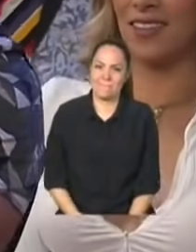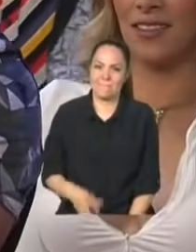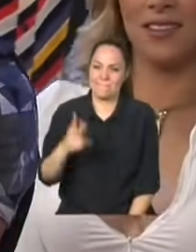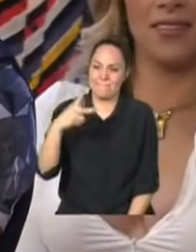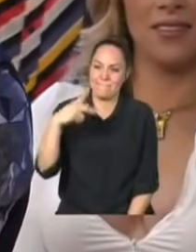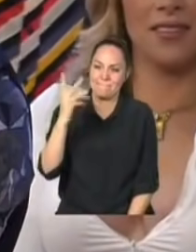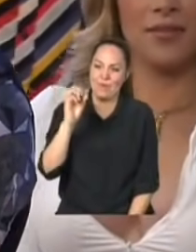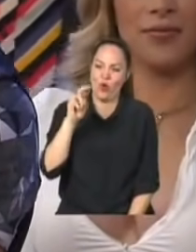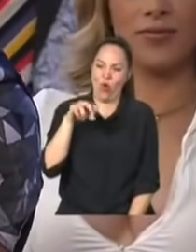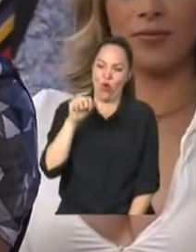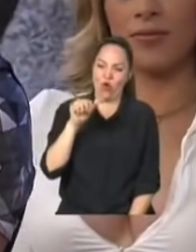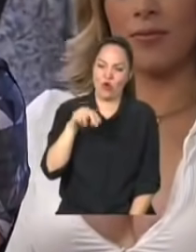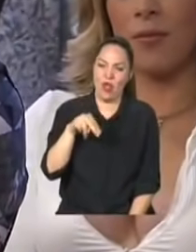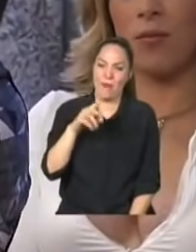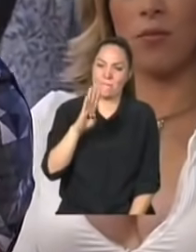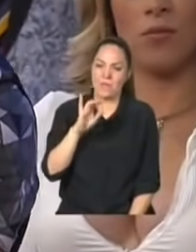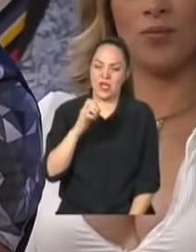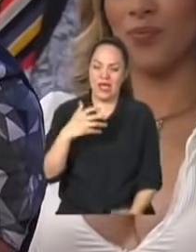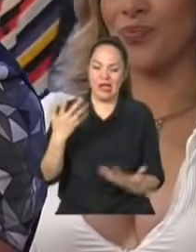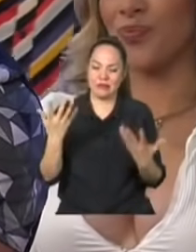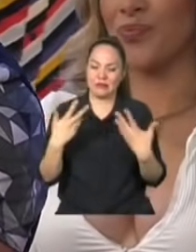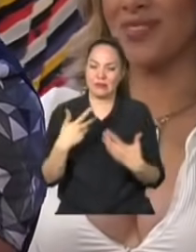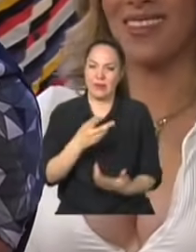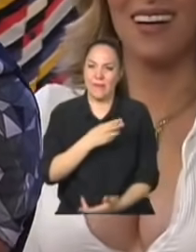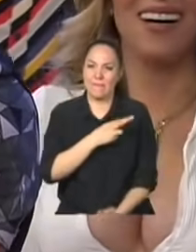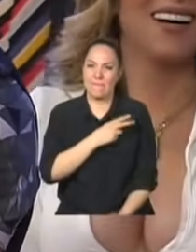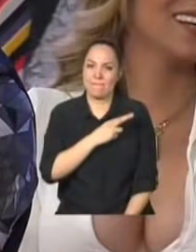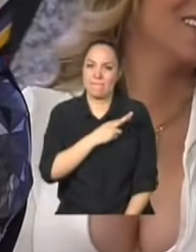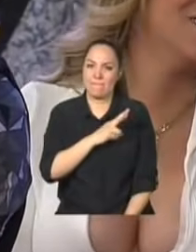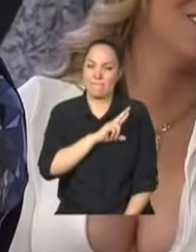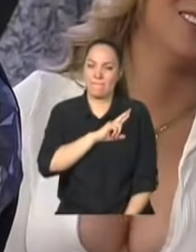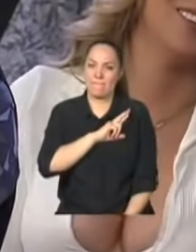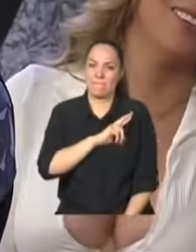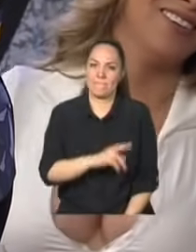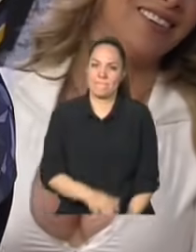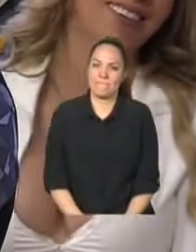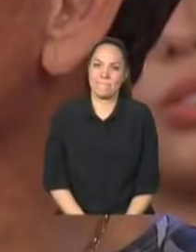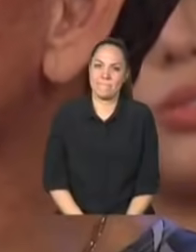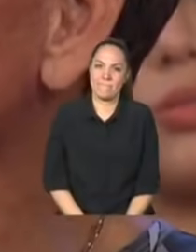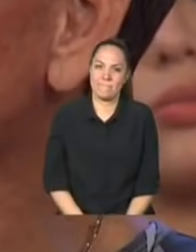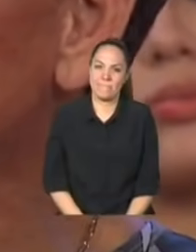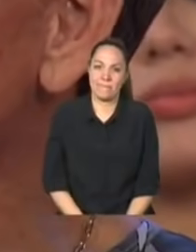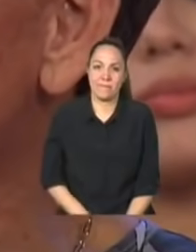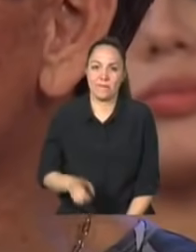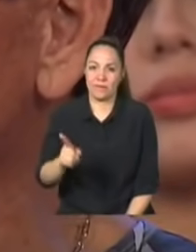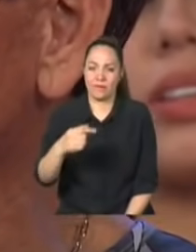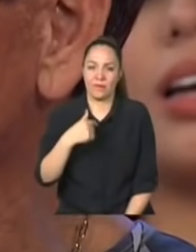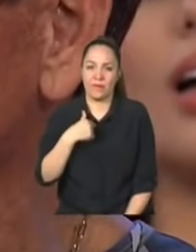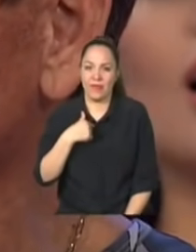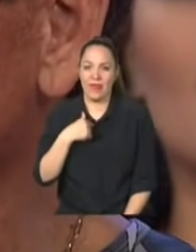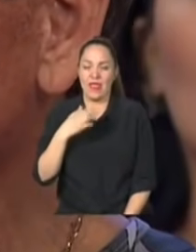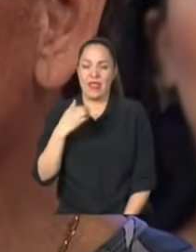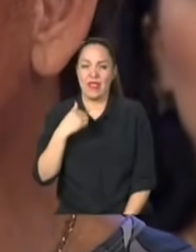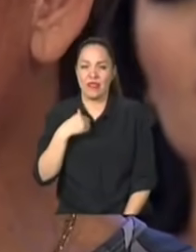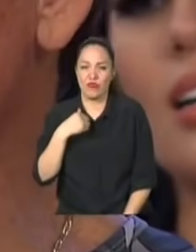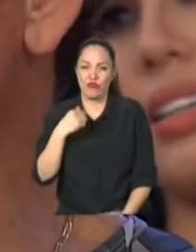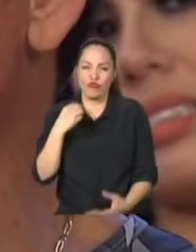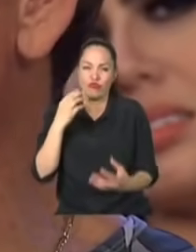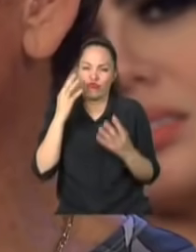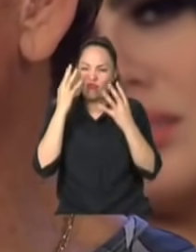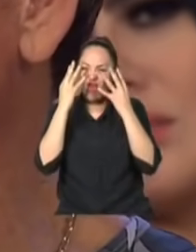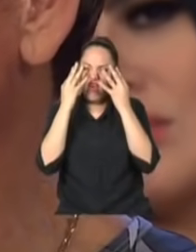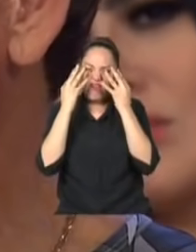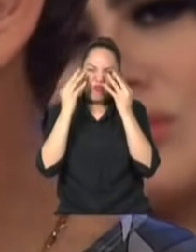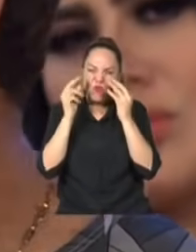Oye, qué bonito perfil, qué bonita sonrisa. No te había visto. Tus arrugas se ven maravillosas. Y cada año